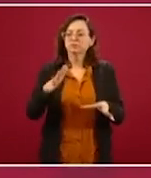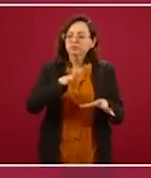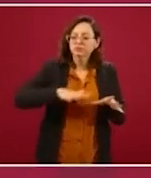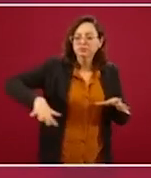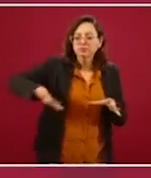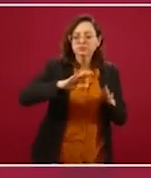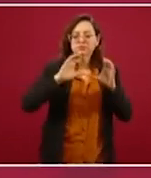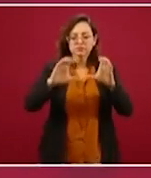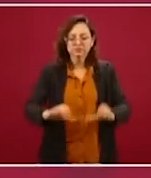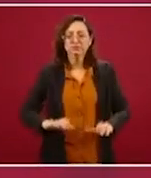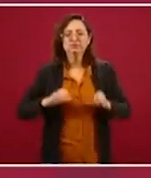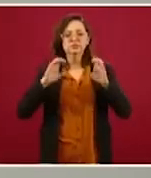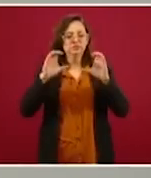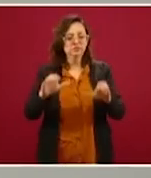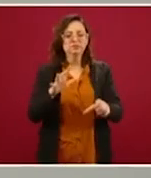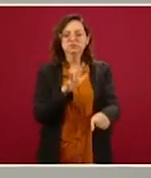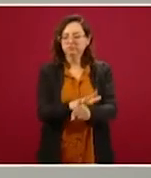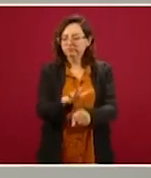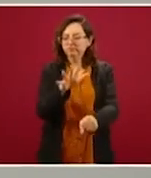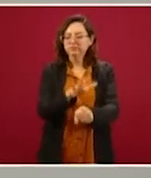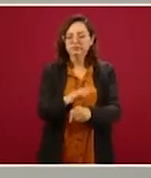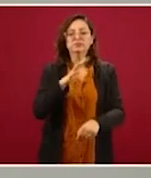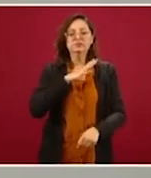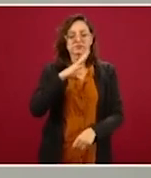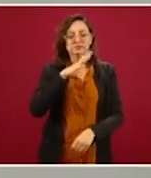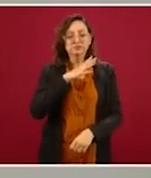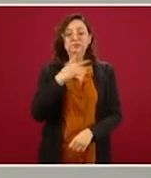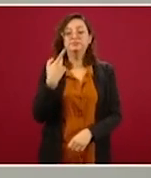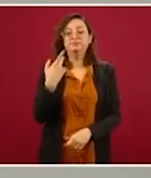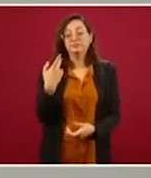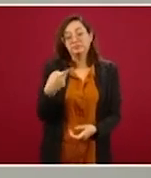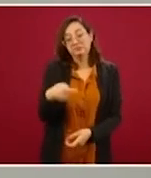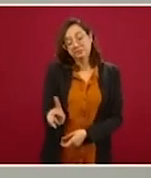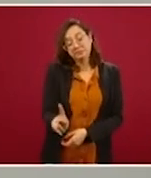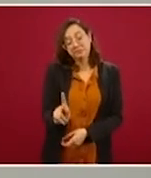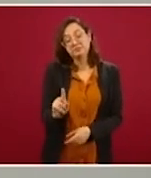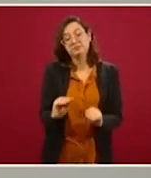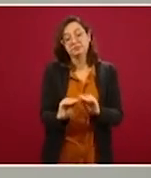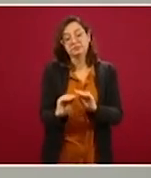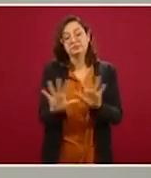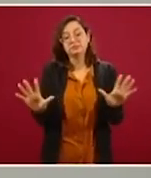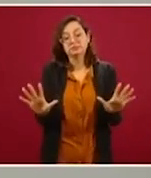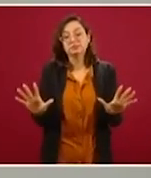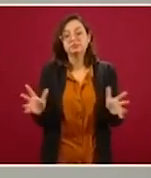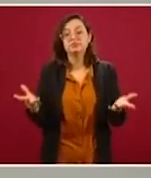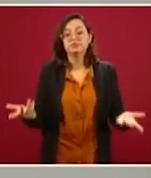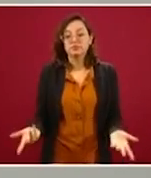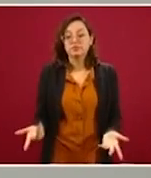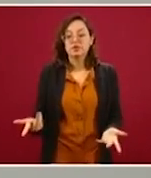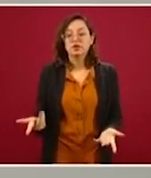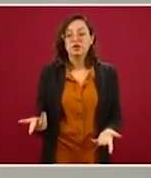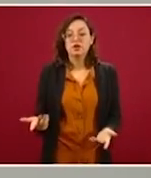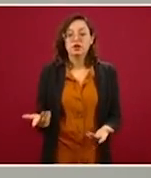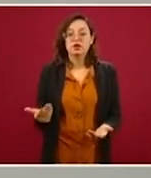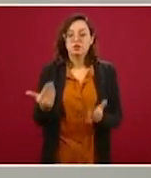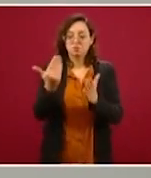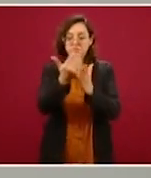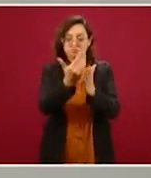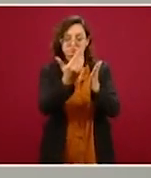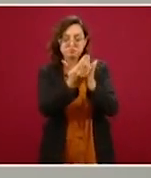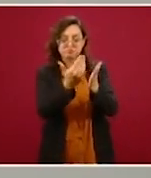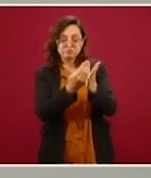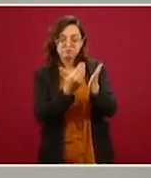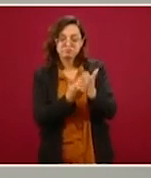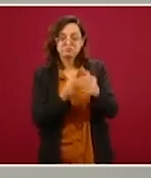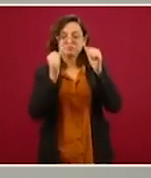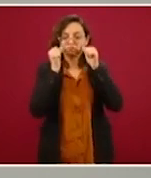Y tenemos cubierto esto siempre y cuando, y eso compete a los mexicanos, tener el seguimiento de los protocolos. Hay que